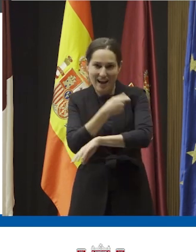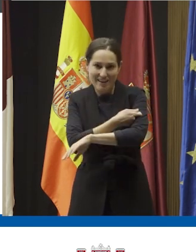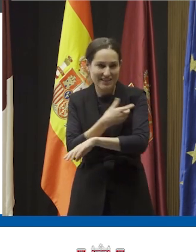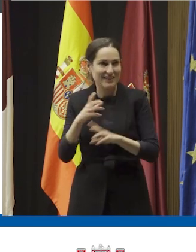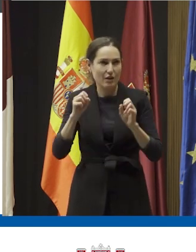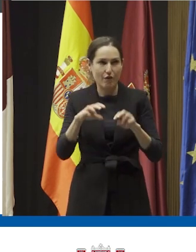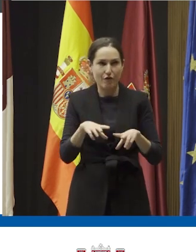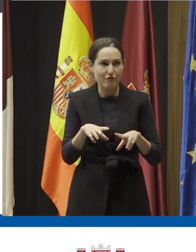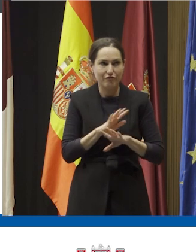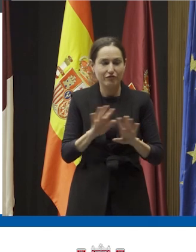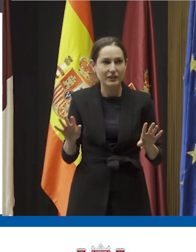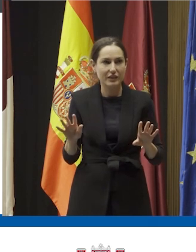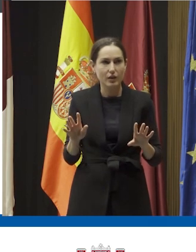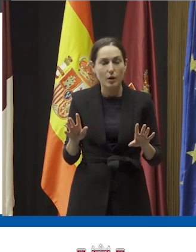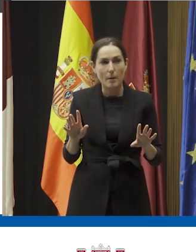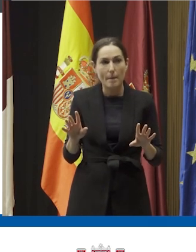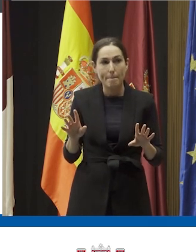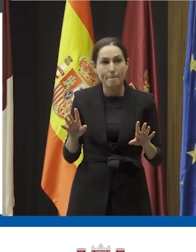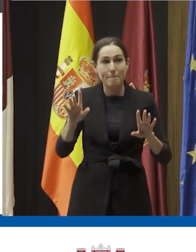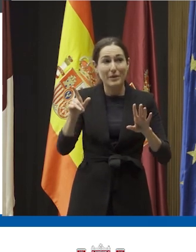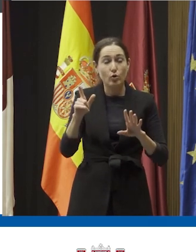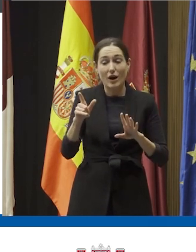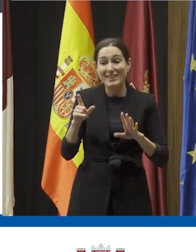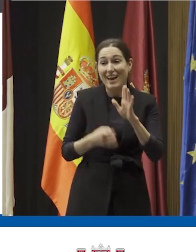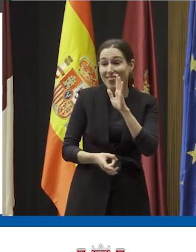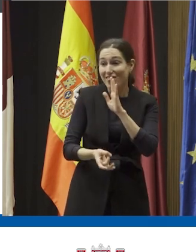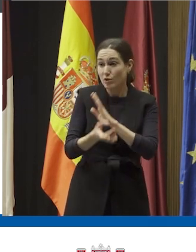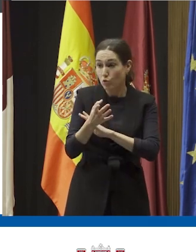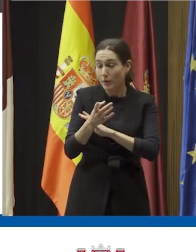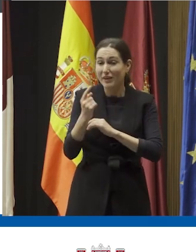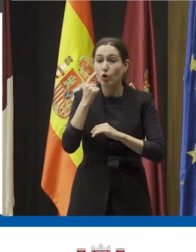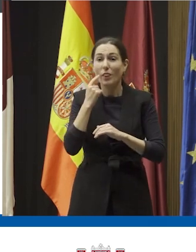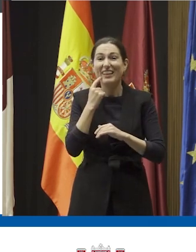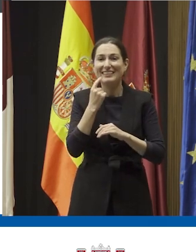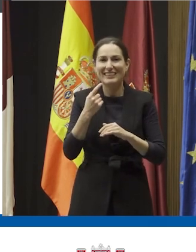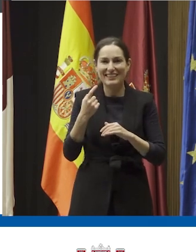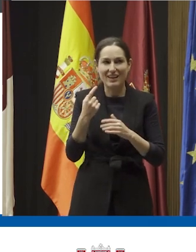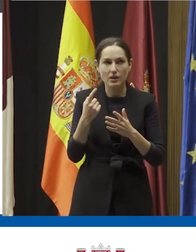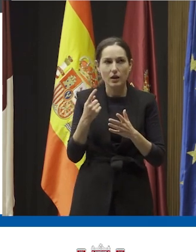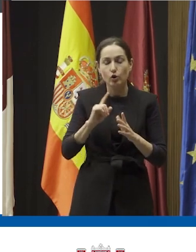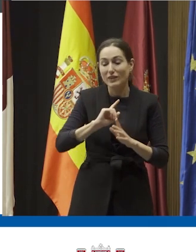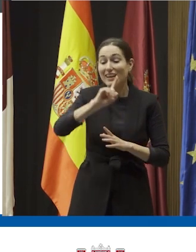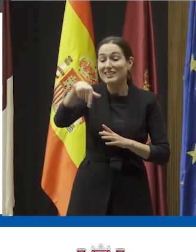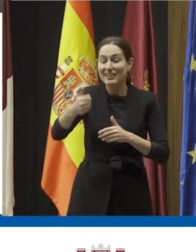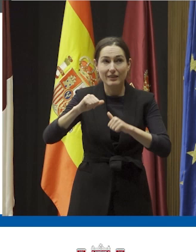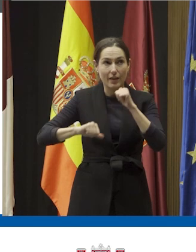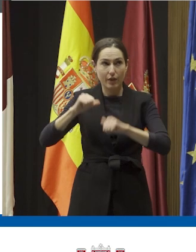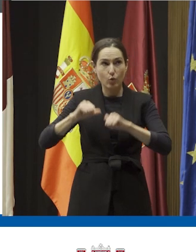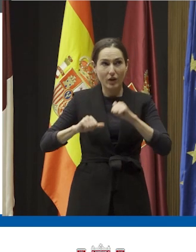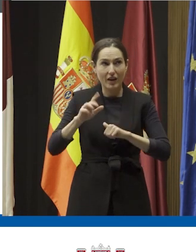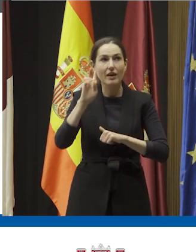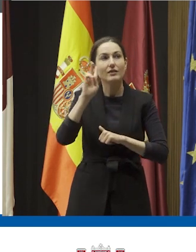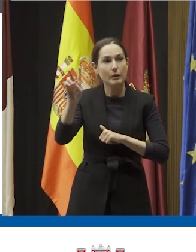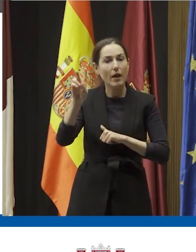escasamente ya había aparecido el descubrimiento de Wells y de Morton, los dentistas, y ya la siguiente cirugía, pintada